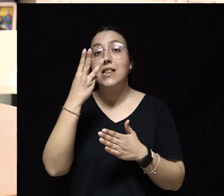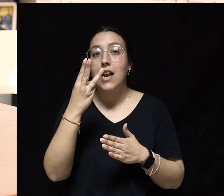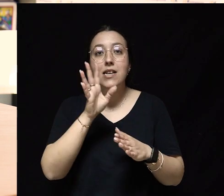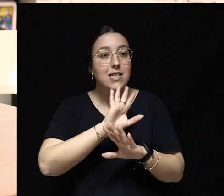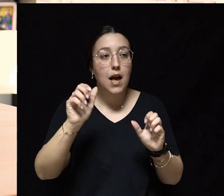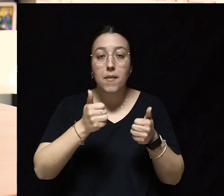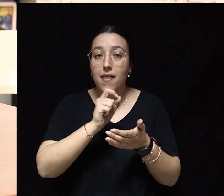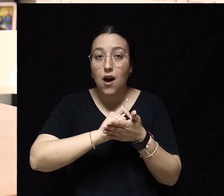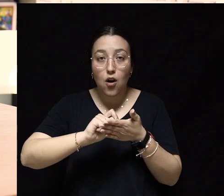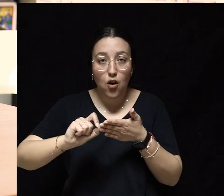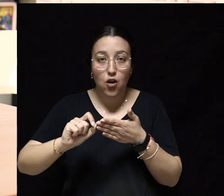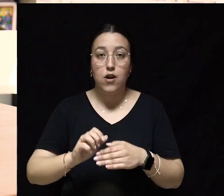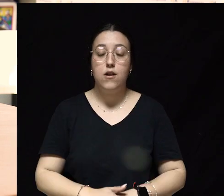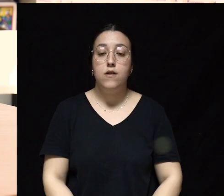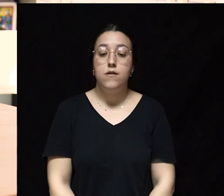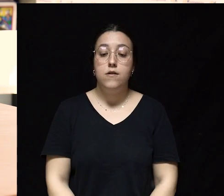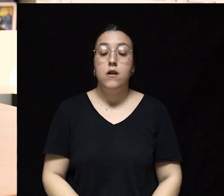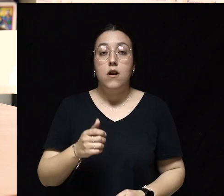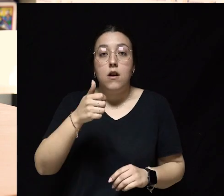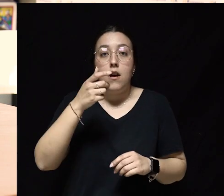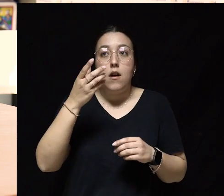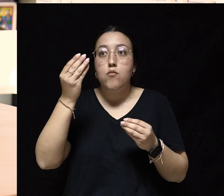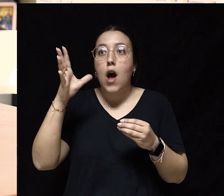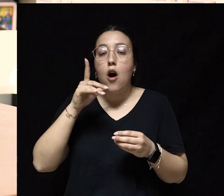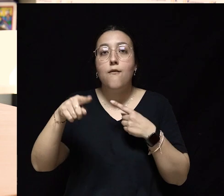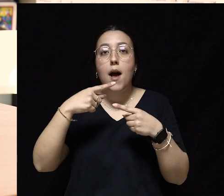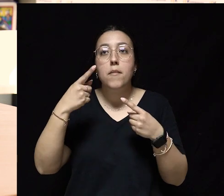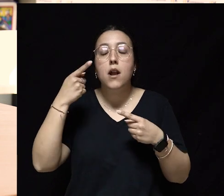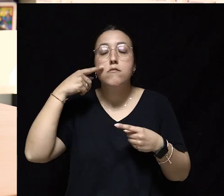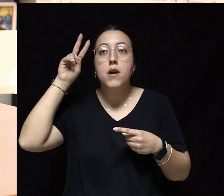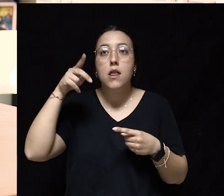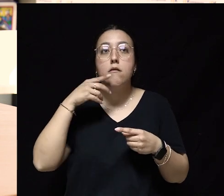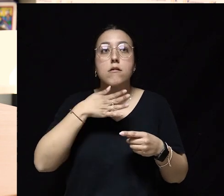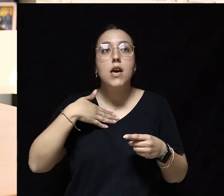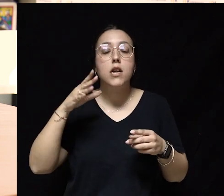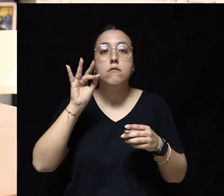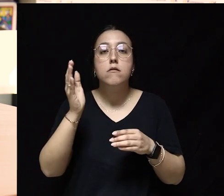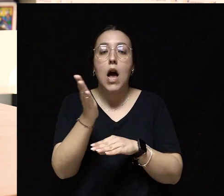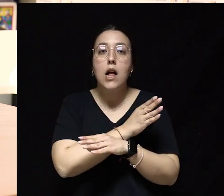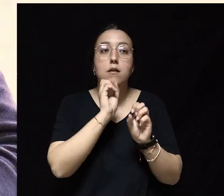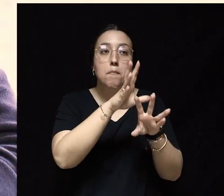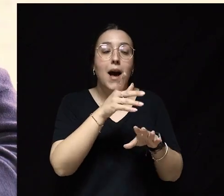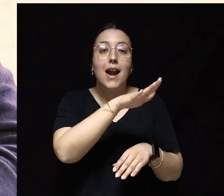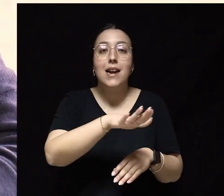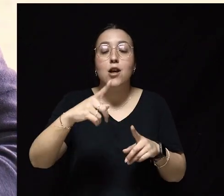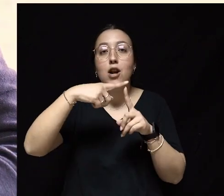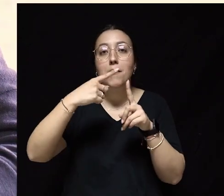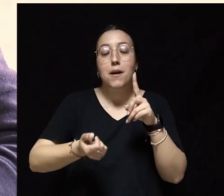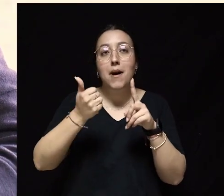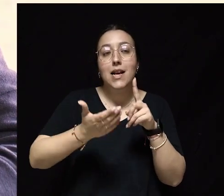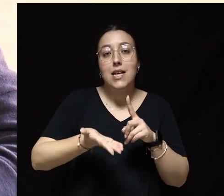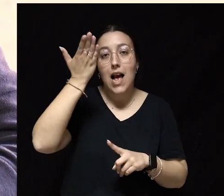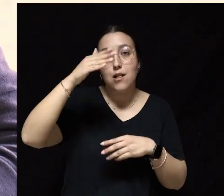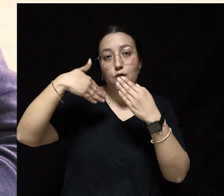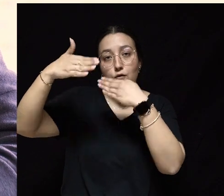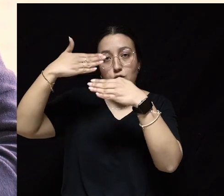niños entren en el colegio en una edad temprana. Cada vez son más las familias que llevan a los niños a los 3 años. Incluso